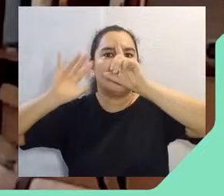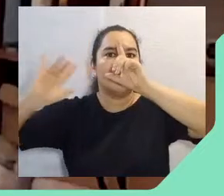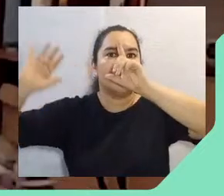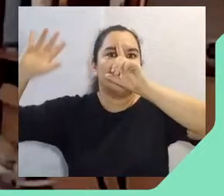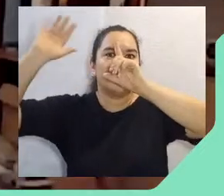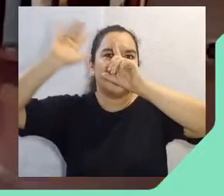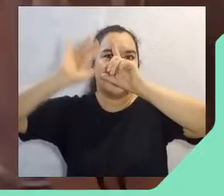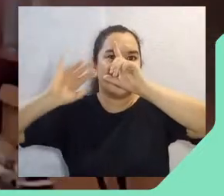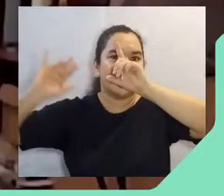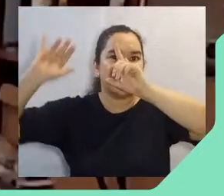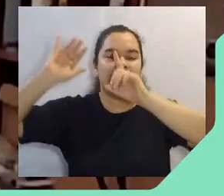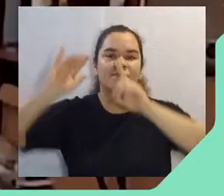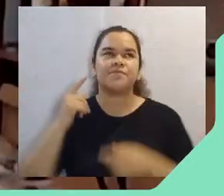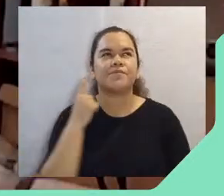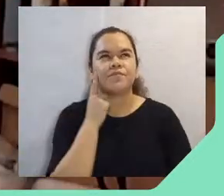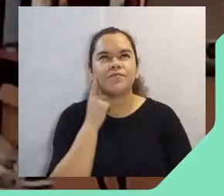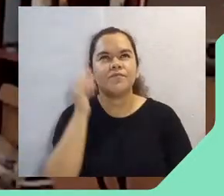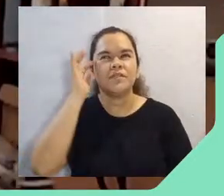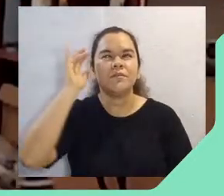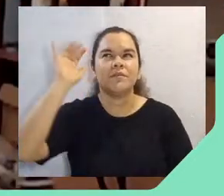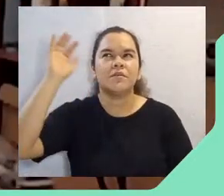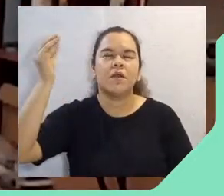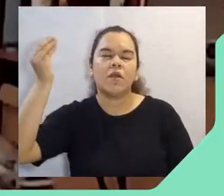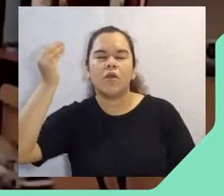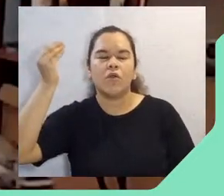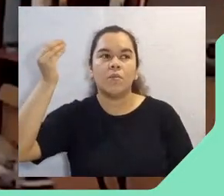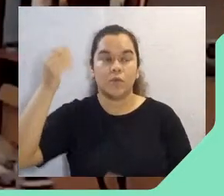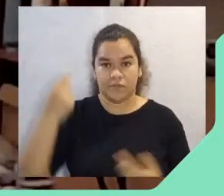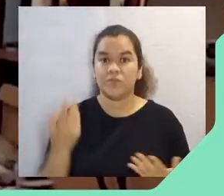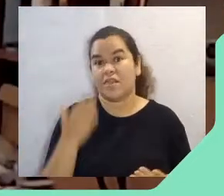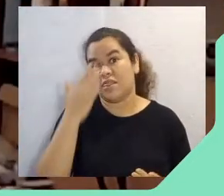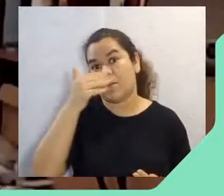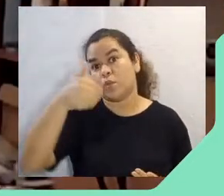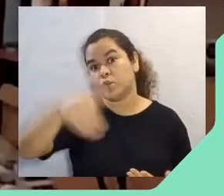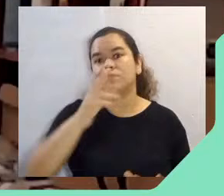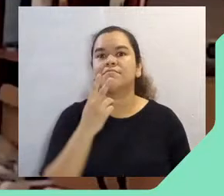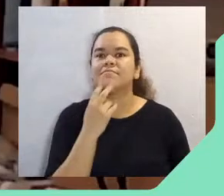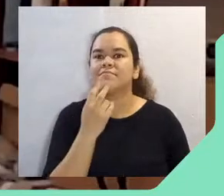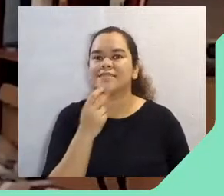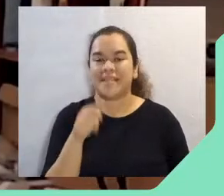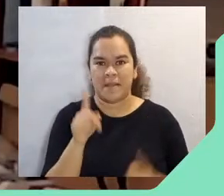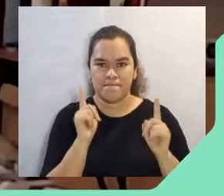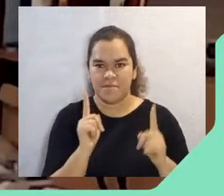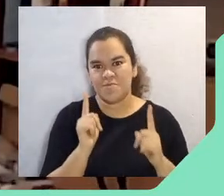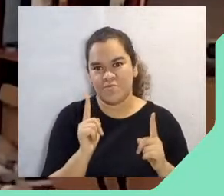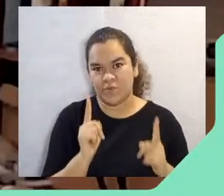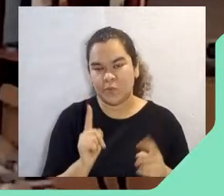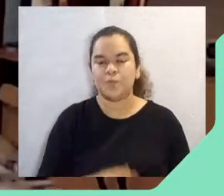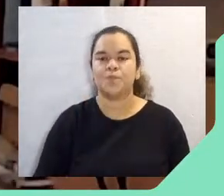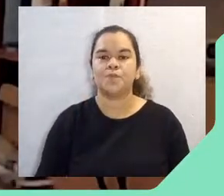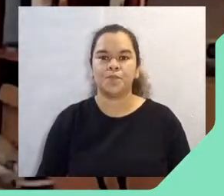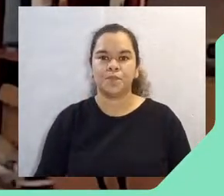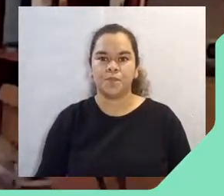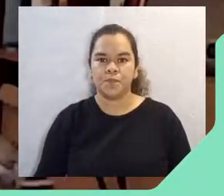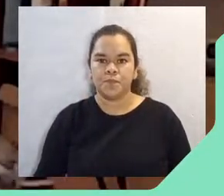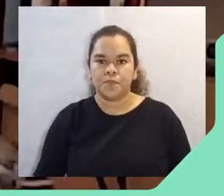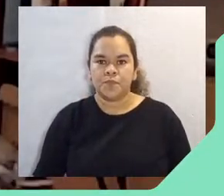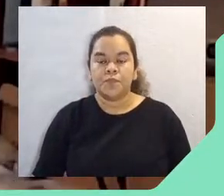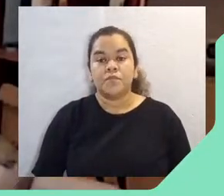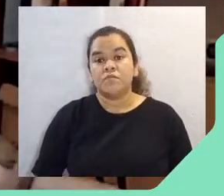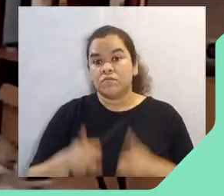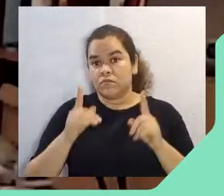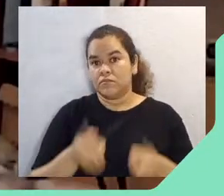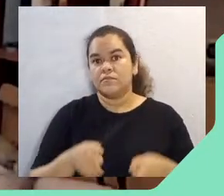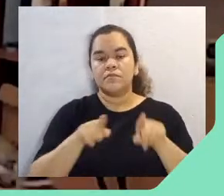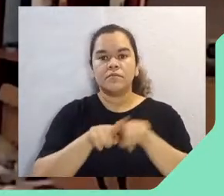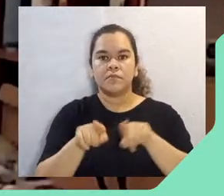desarrollar esto de imaginarse las situaciones, ¿no? También, como regla general, para cualquier carrera, no solamente para